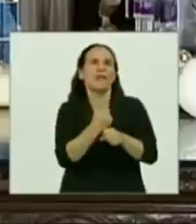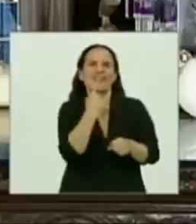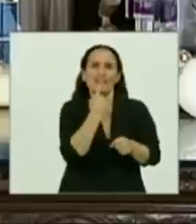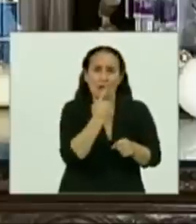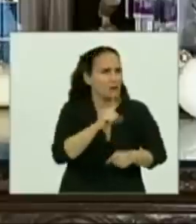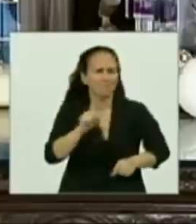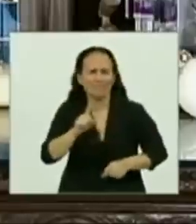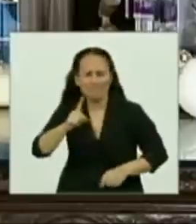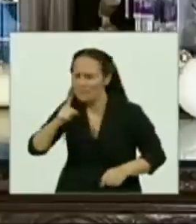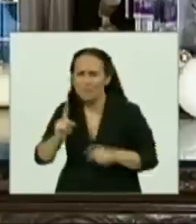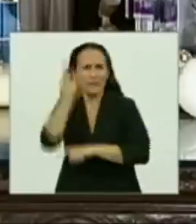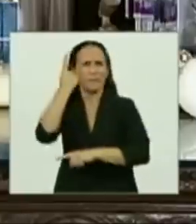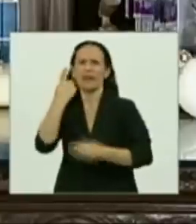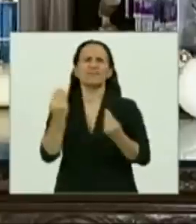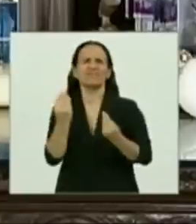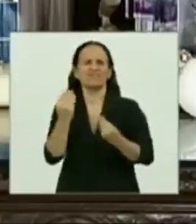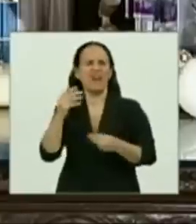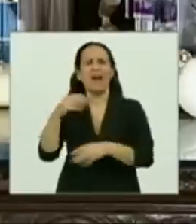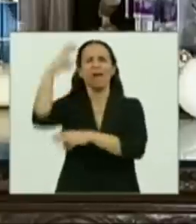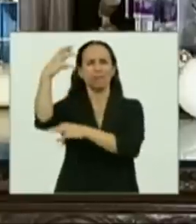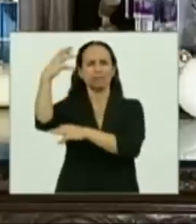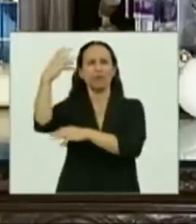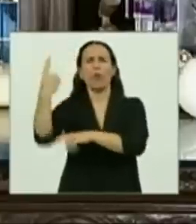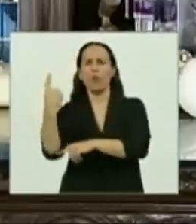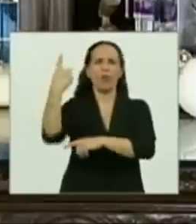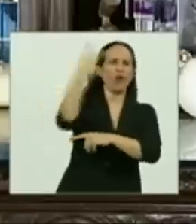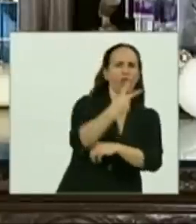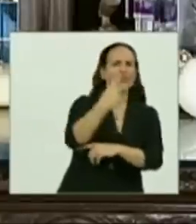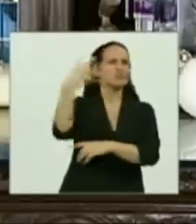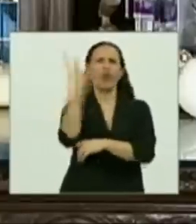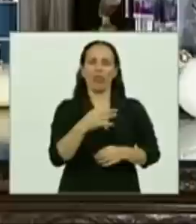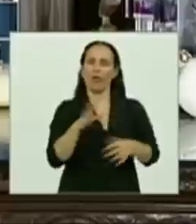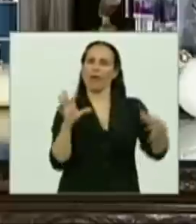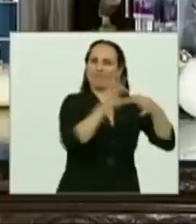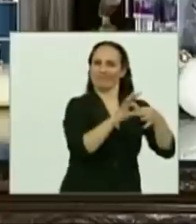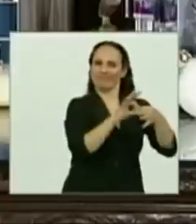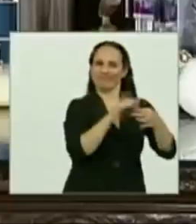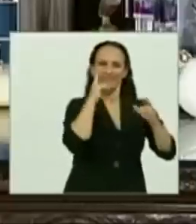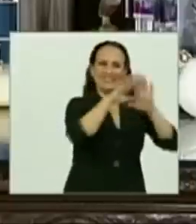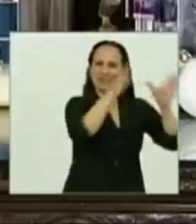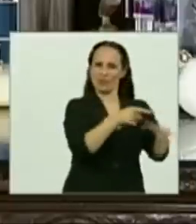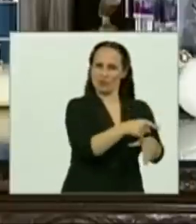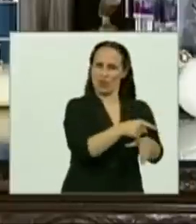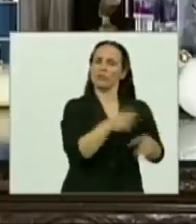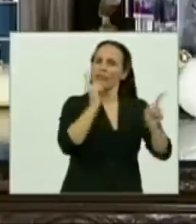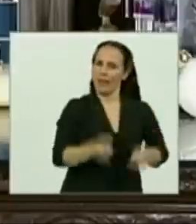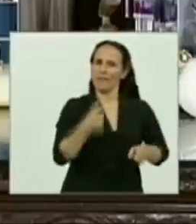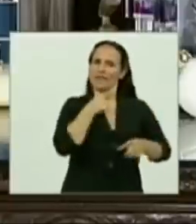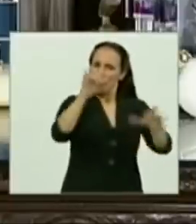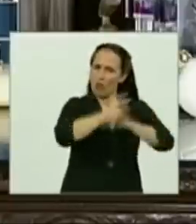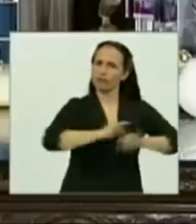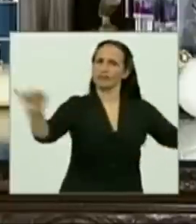materia prima que tienen el ARSAT 1 y el ARSAT 2 es la inteligencia argentina. También quiero anunciarles a